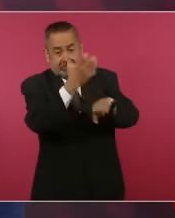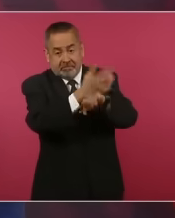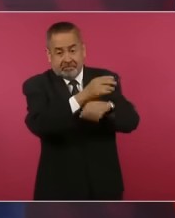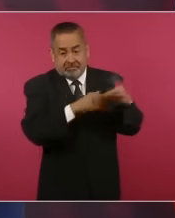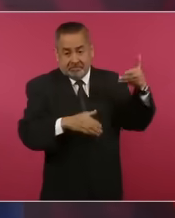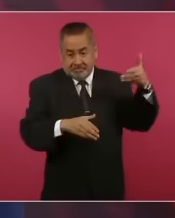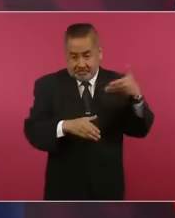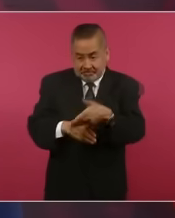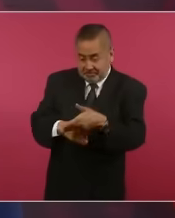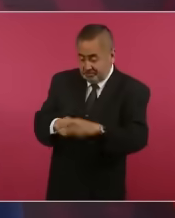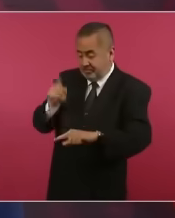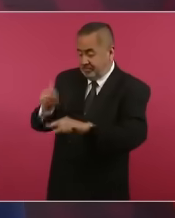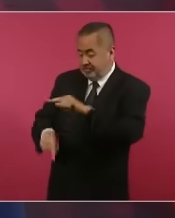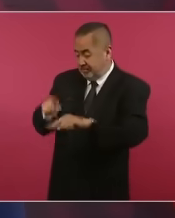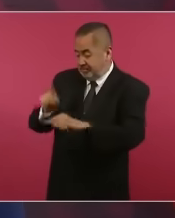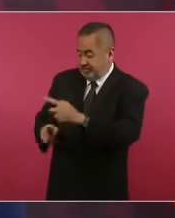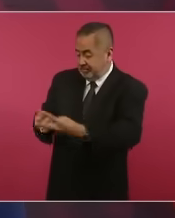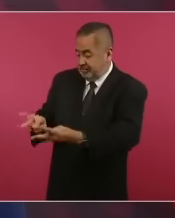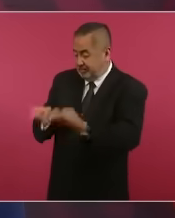en Quintana Roo.